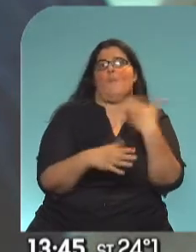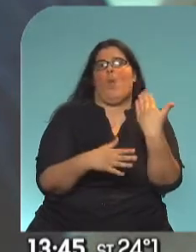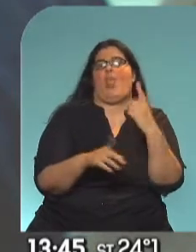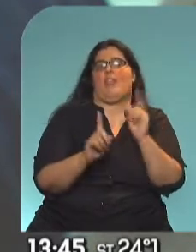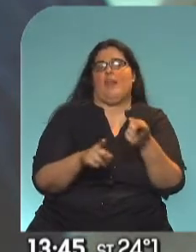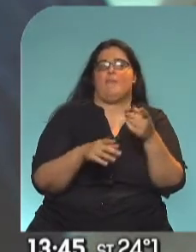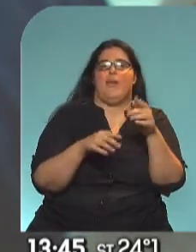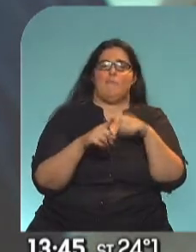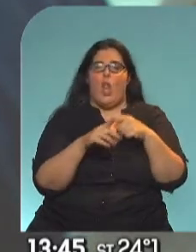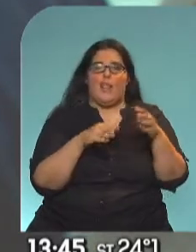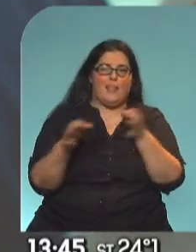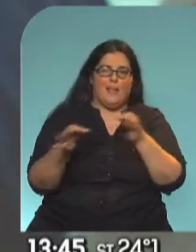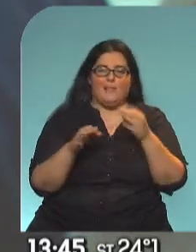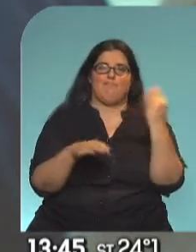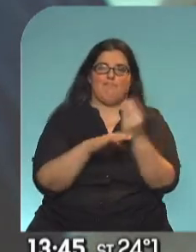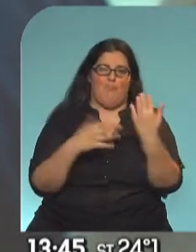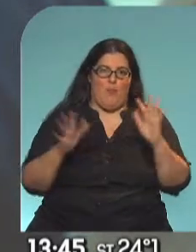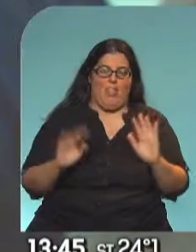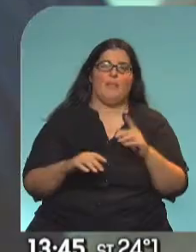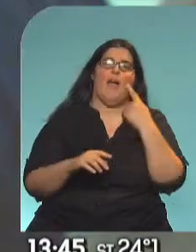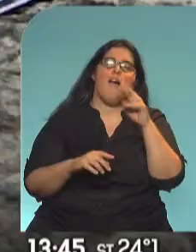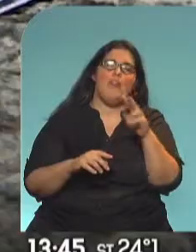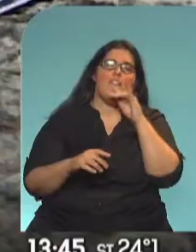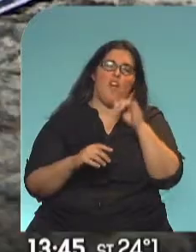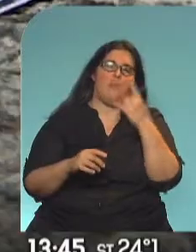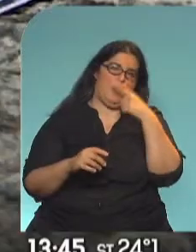ese tablero político. Veamos el informe y después lo analizamos.